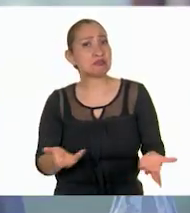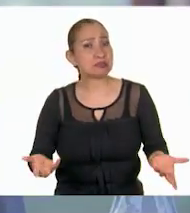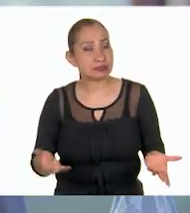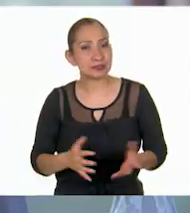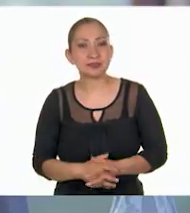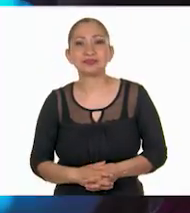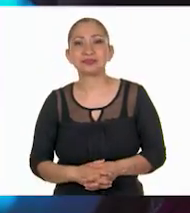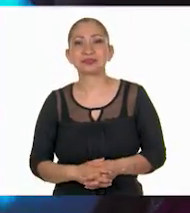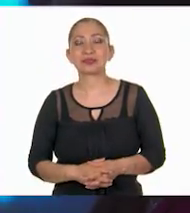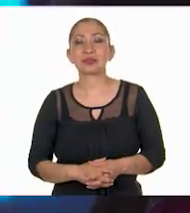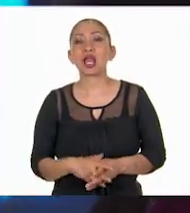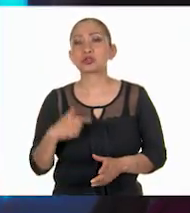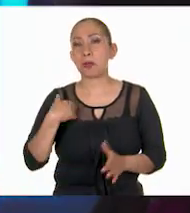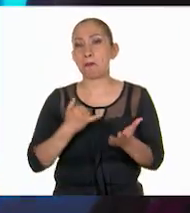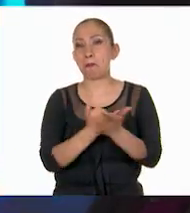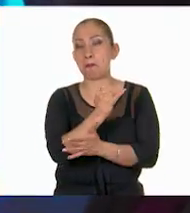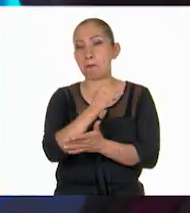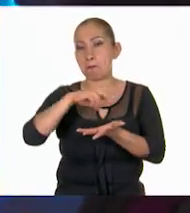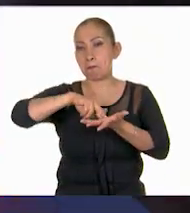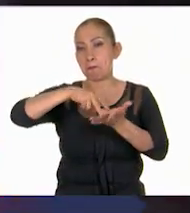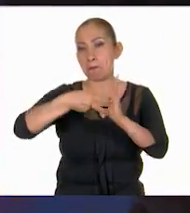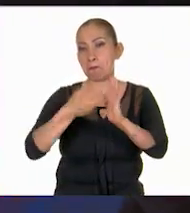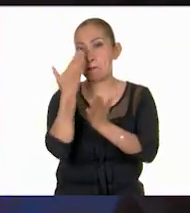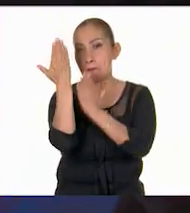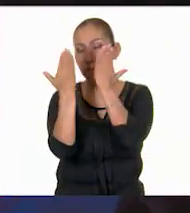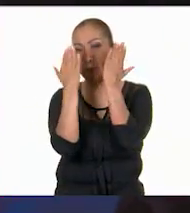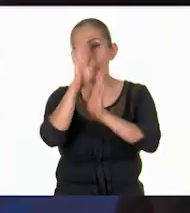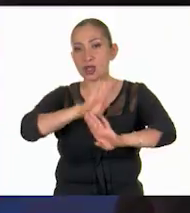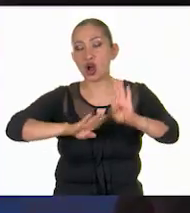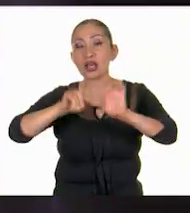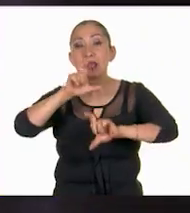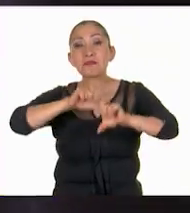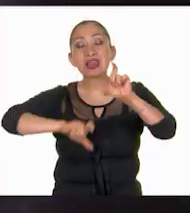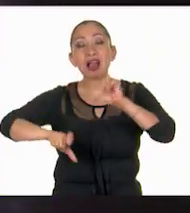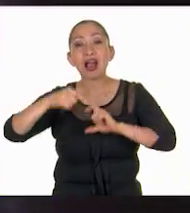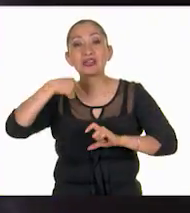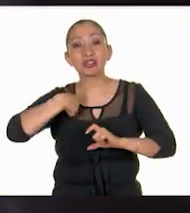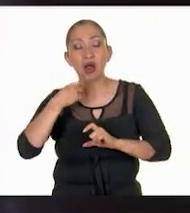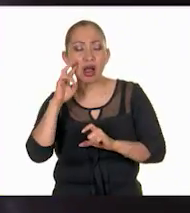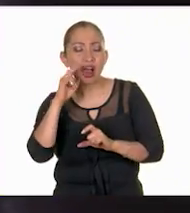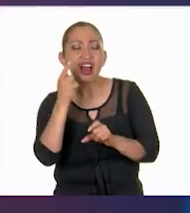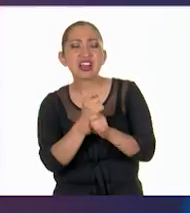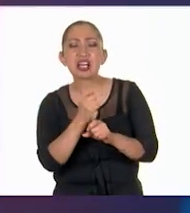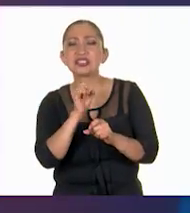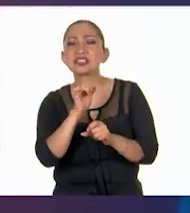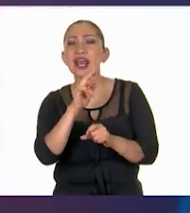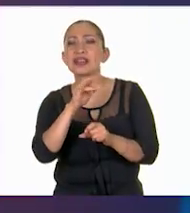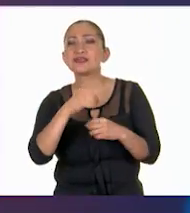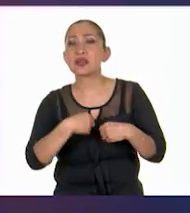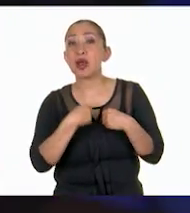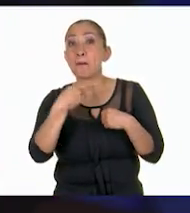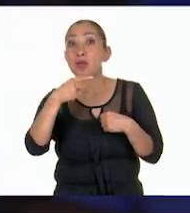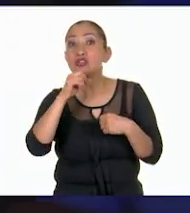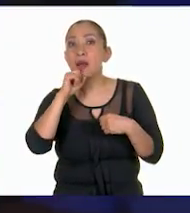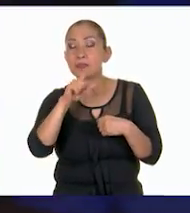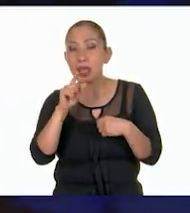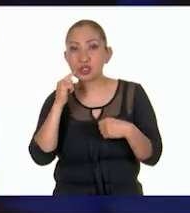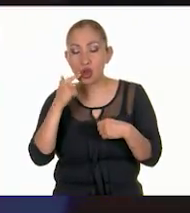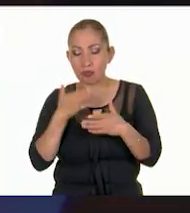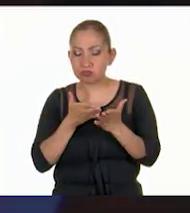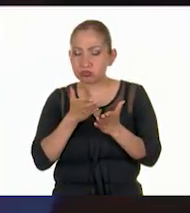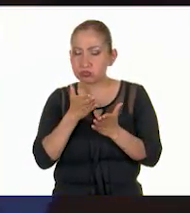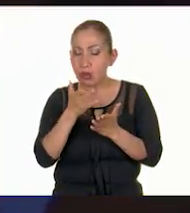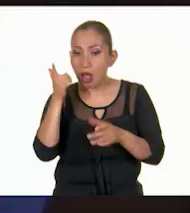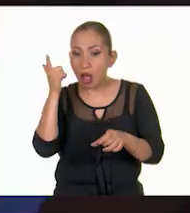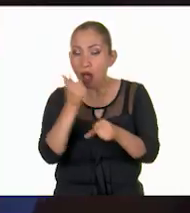contigo. Decidí estudiar ingeniería bioquímica porque me ayudó a entender cómo funcionaban los seres vivos, pero también empezó mi camino